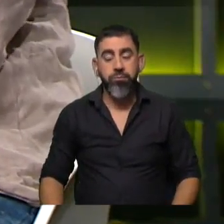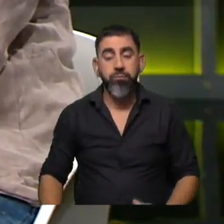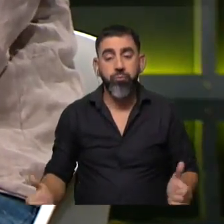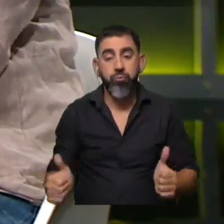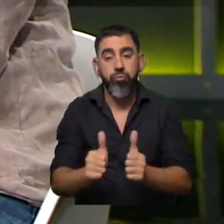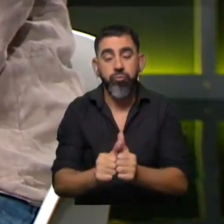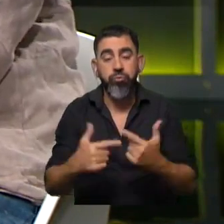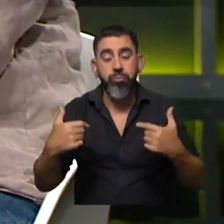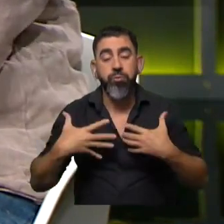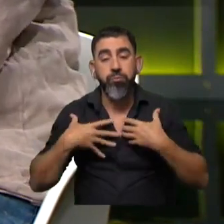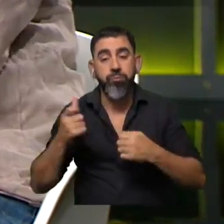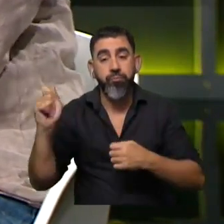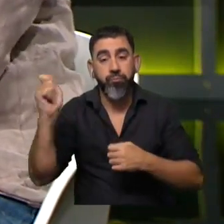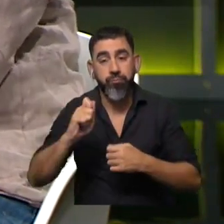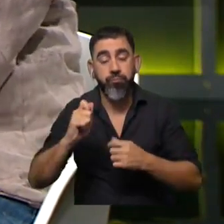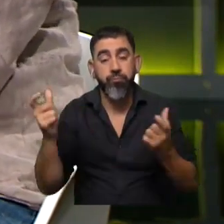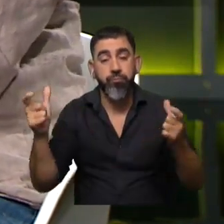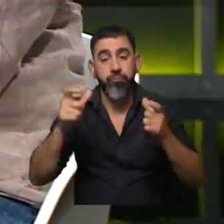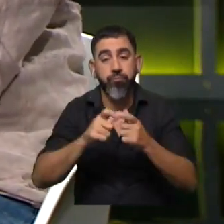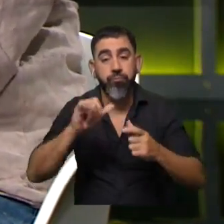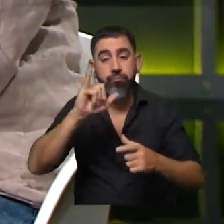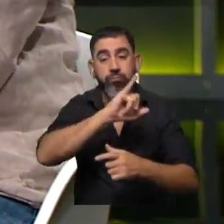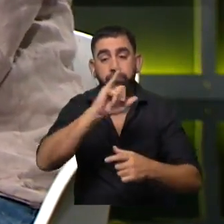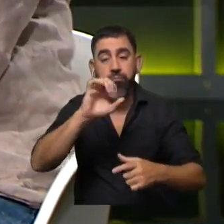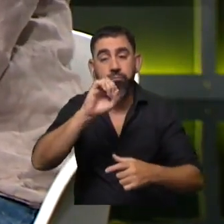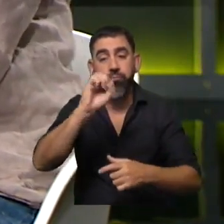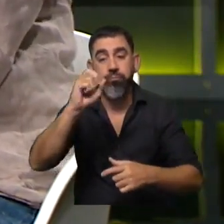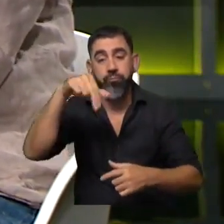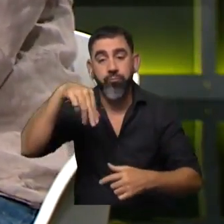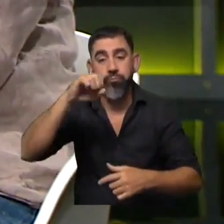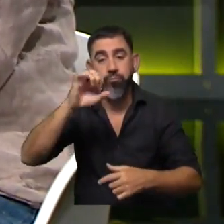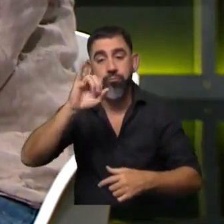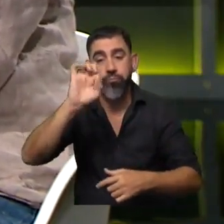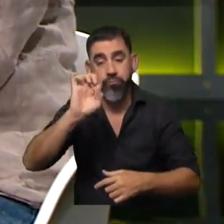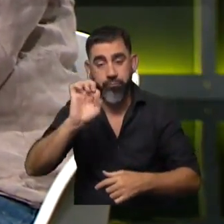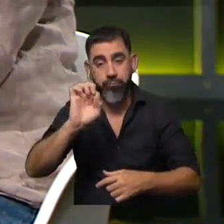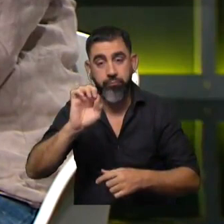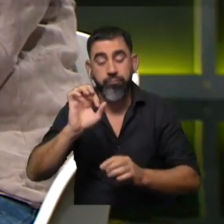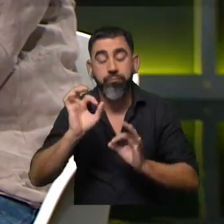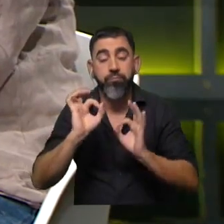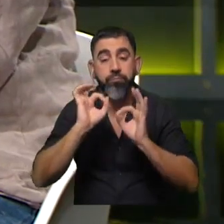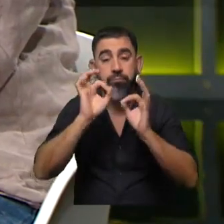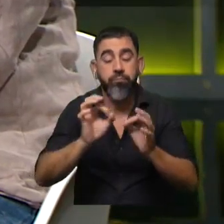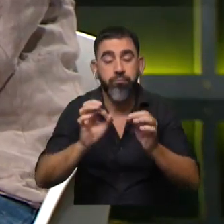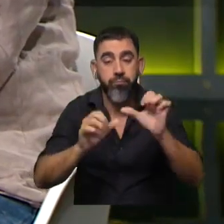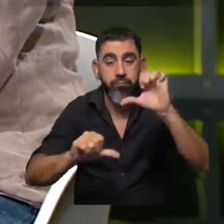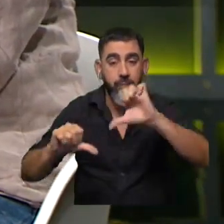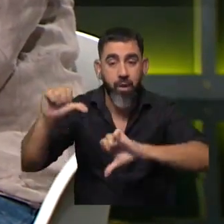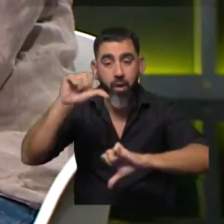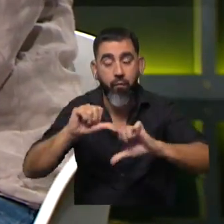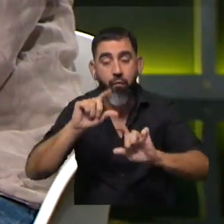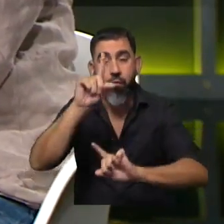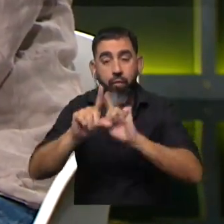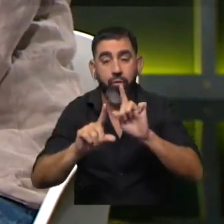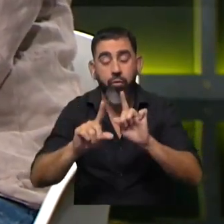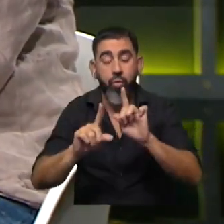Ministerio de Salud Pública y la Comisión de Zoonosis. Entonces, llegan al laboratorio de Facultad Veterinaria muchas veces un caso